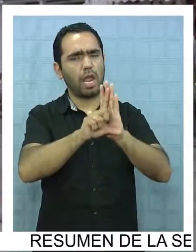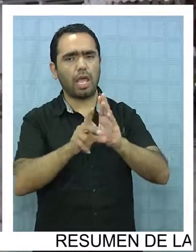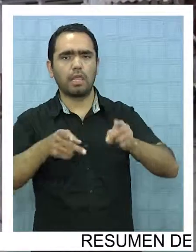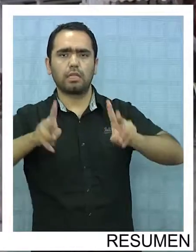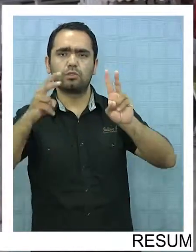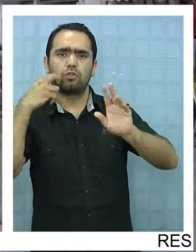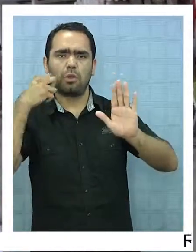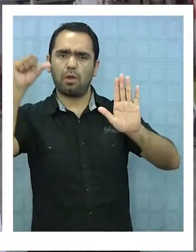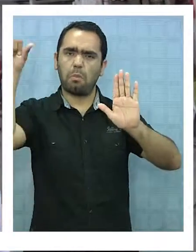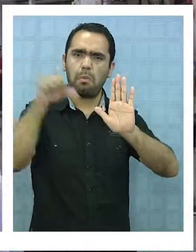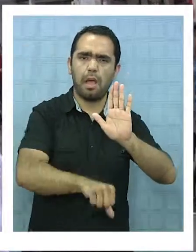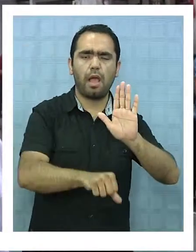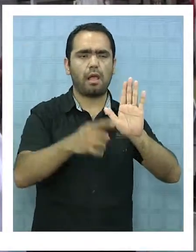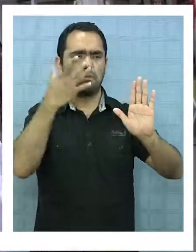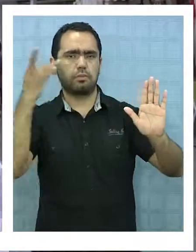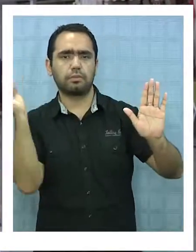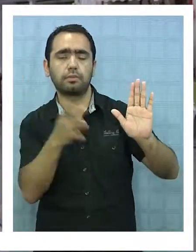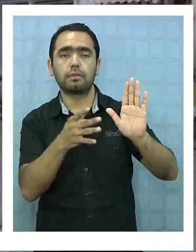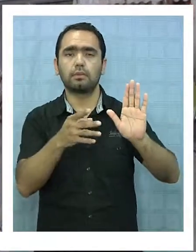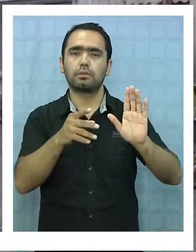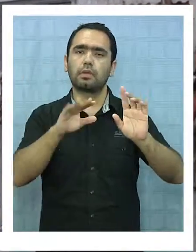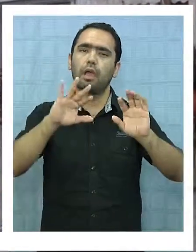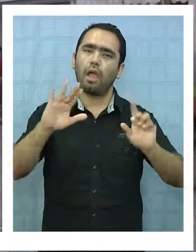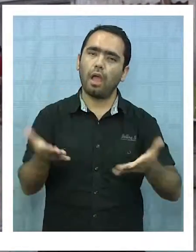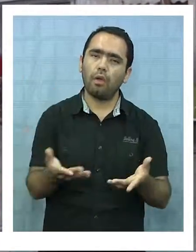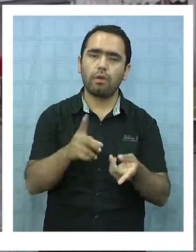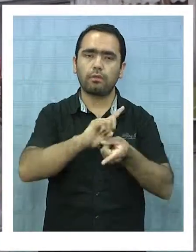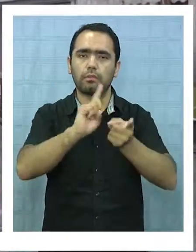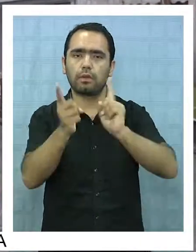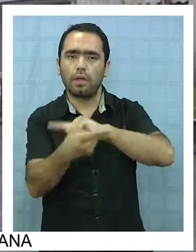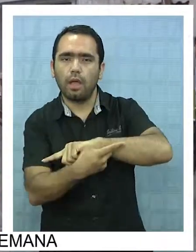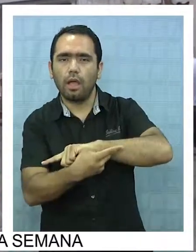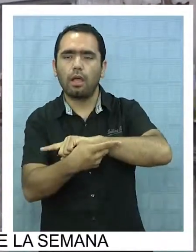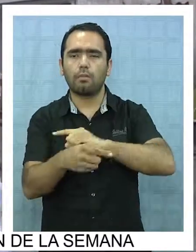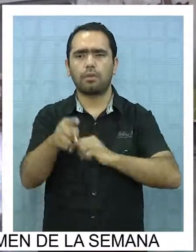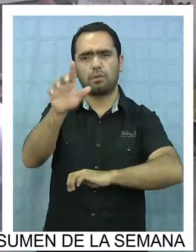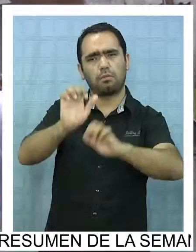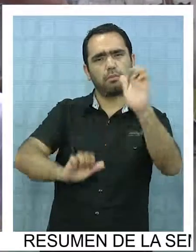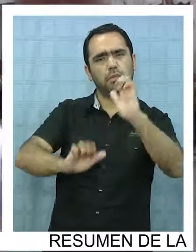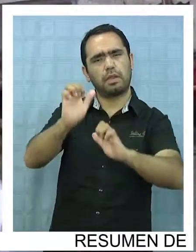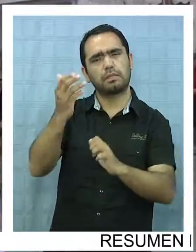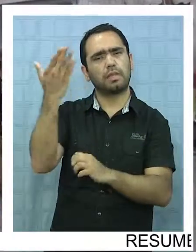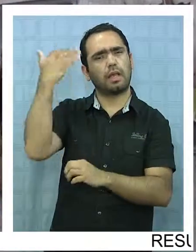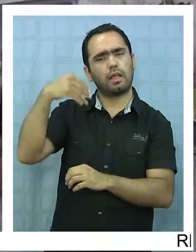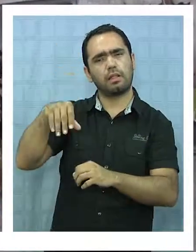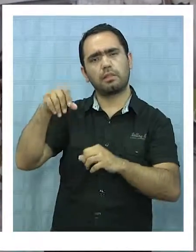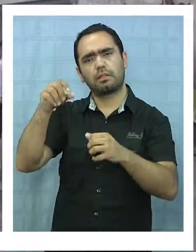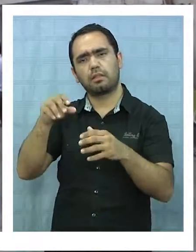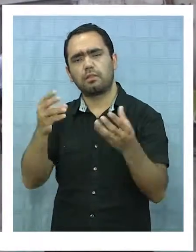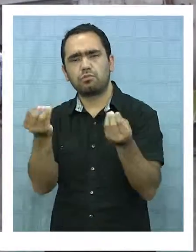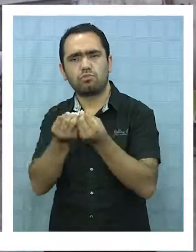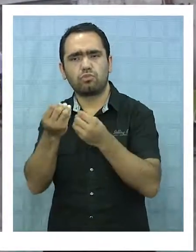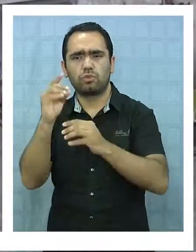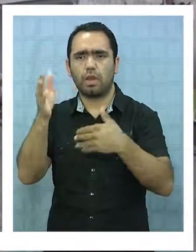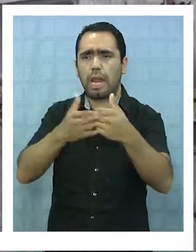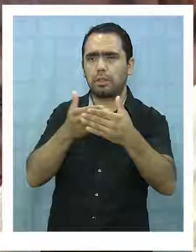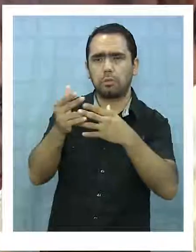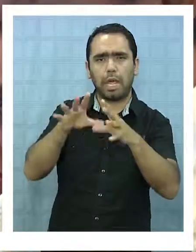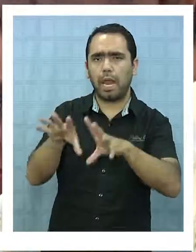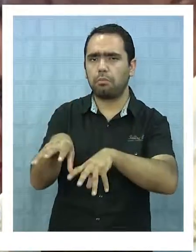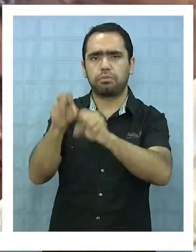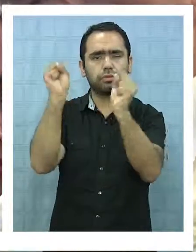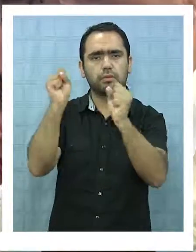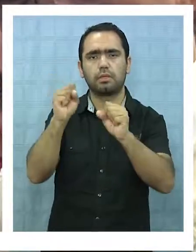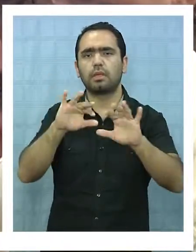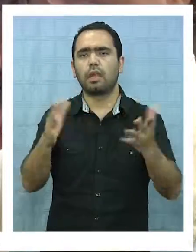humanos, a la expoliación de los recursos naturales y un montón de otras cosas que hicieron, digamos, o